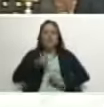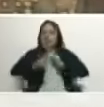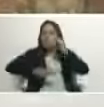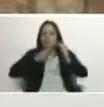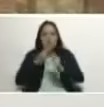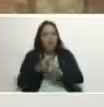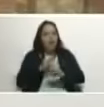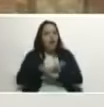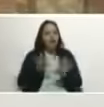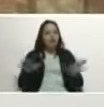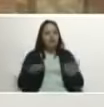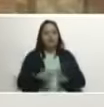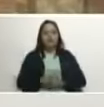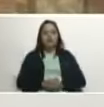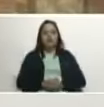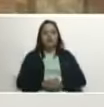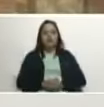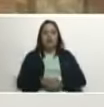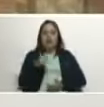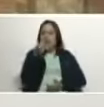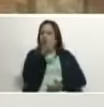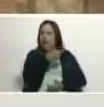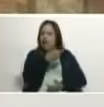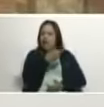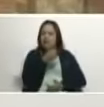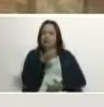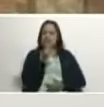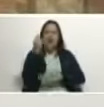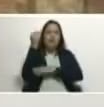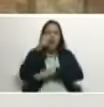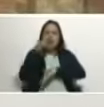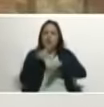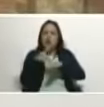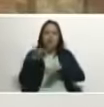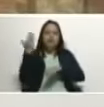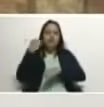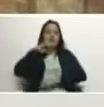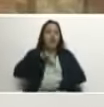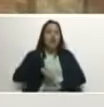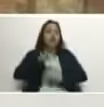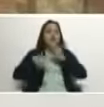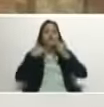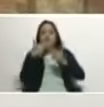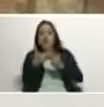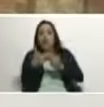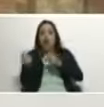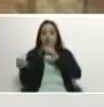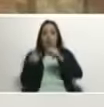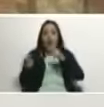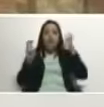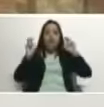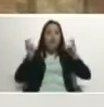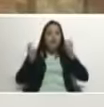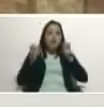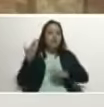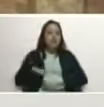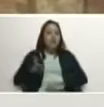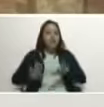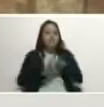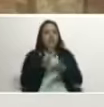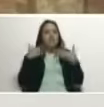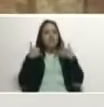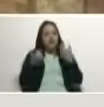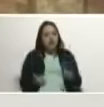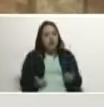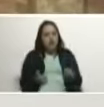jamás. Esa Asamblea Nacional bandida nunca discutió el tema clave de la salud, de